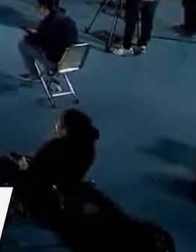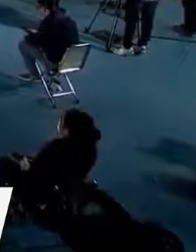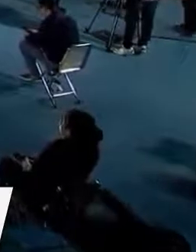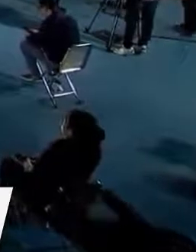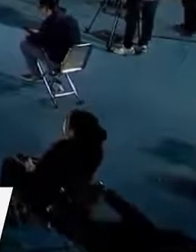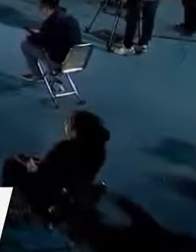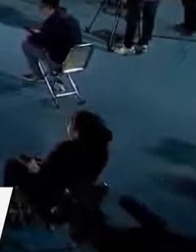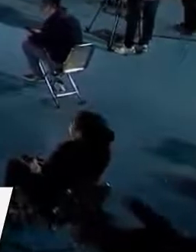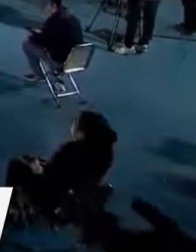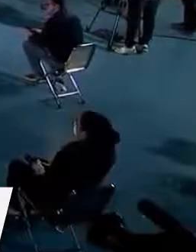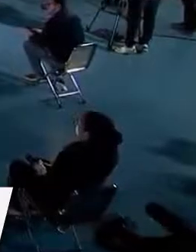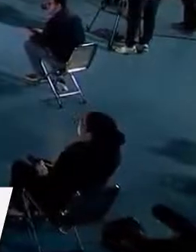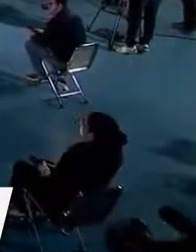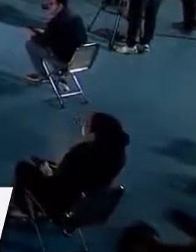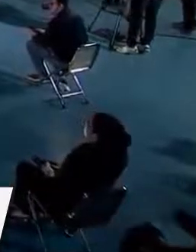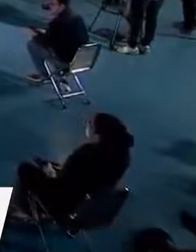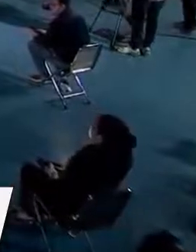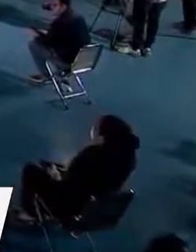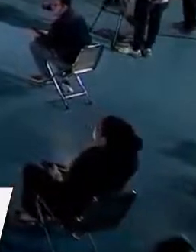Muy buenos días.